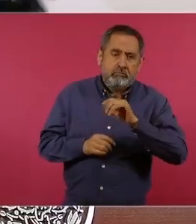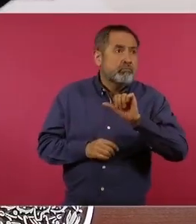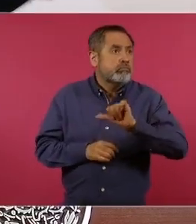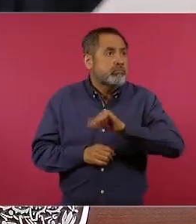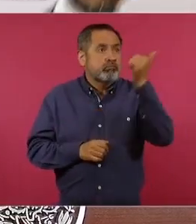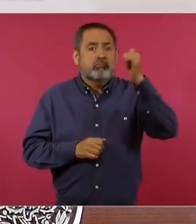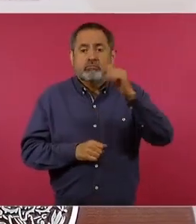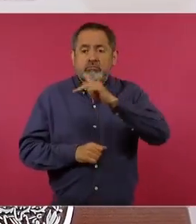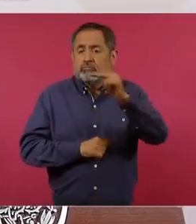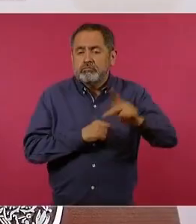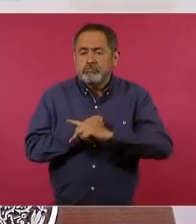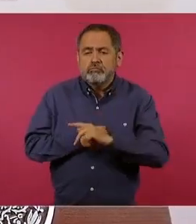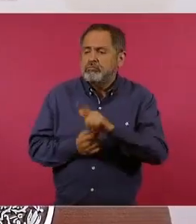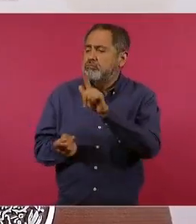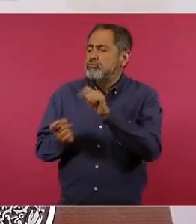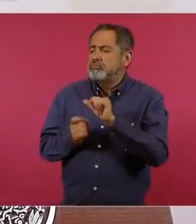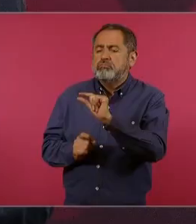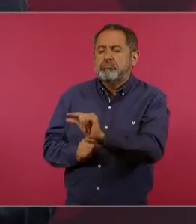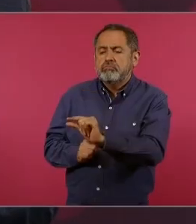en ningún otro país,